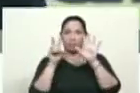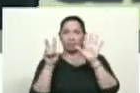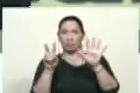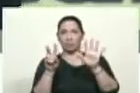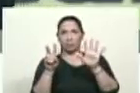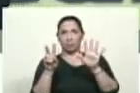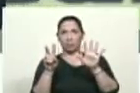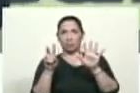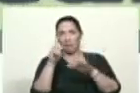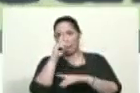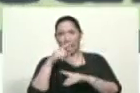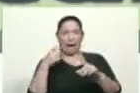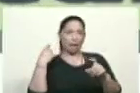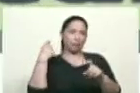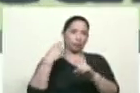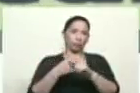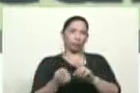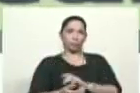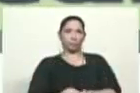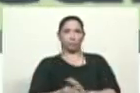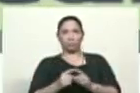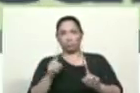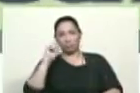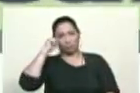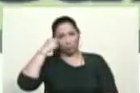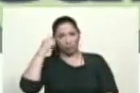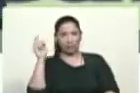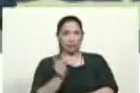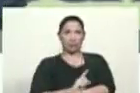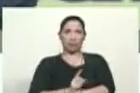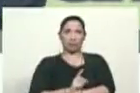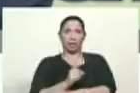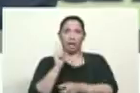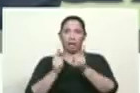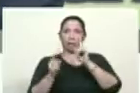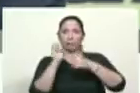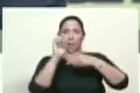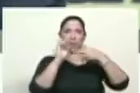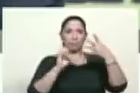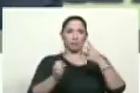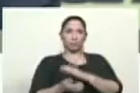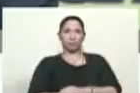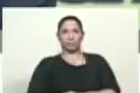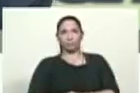otras cosas, para recordar rápidamente algunos elementos,